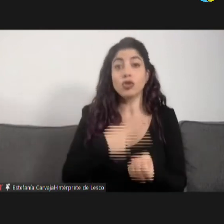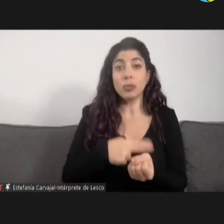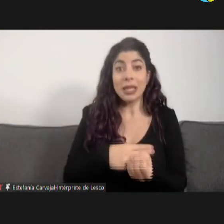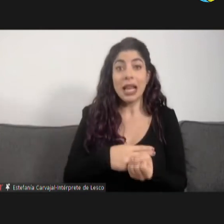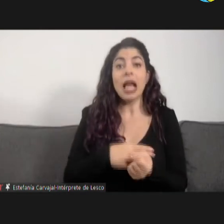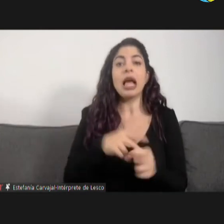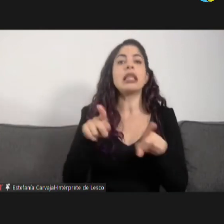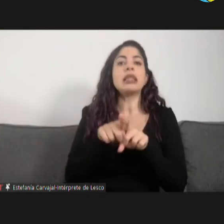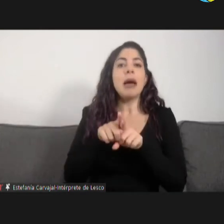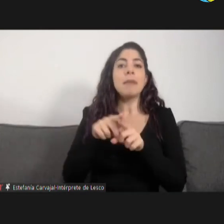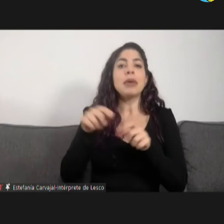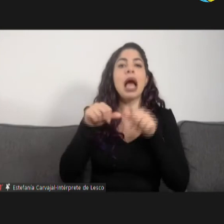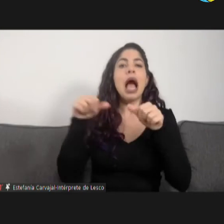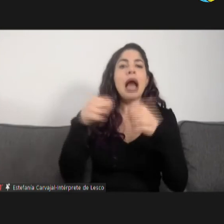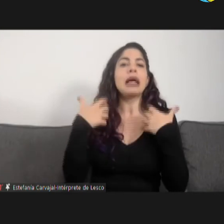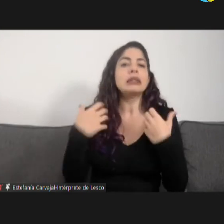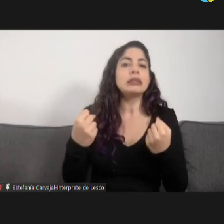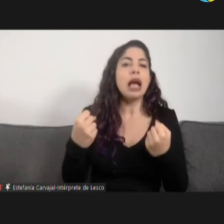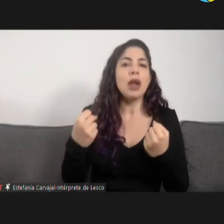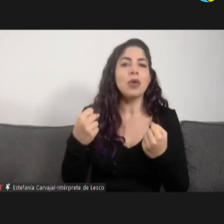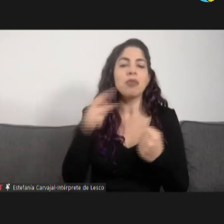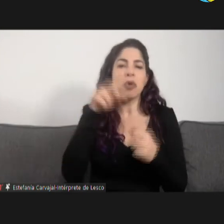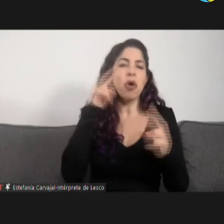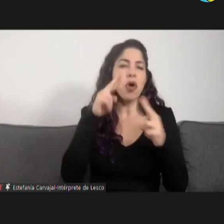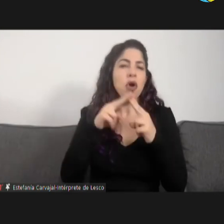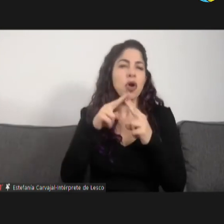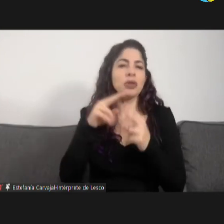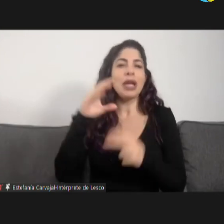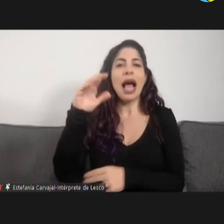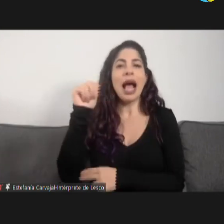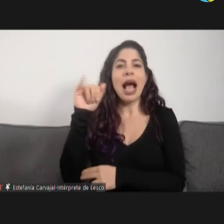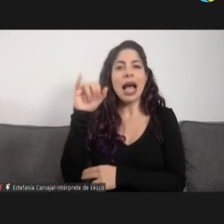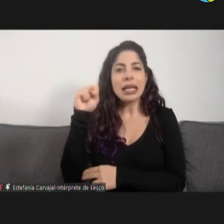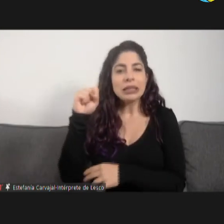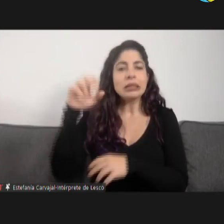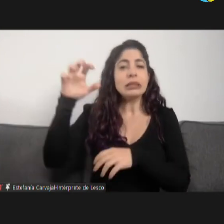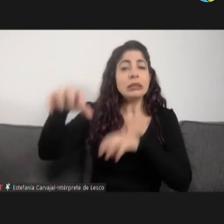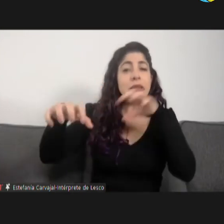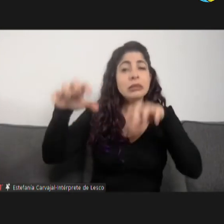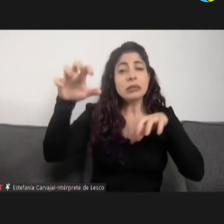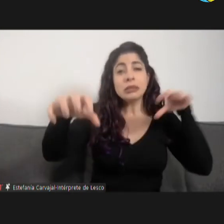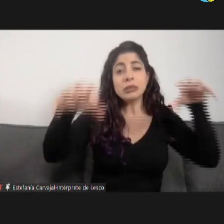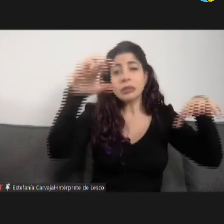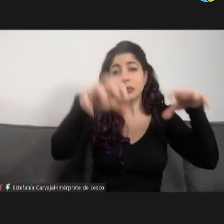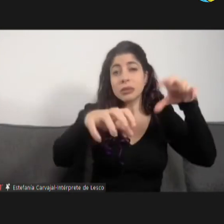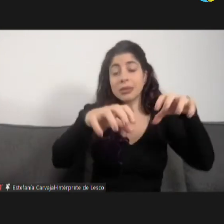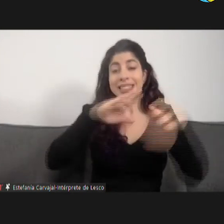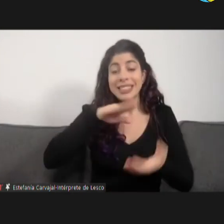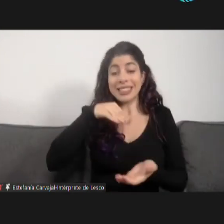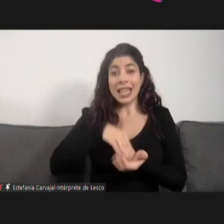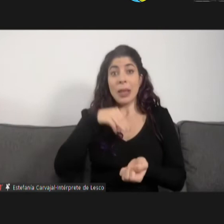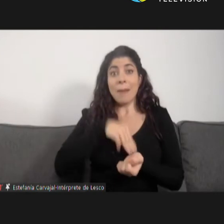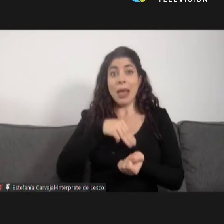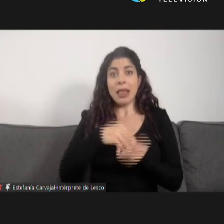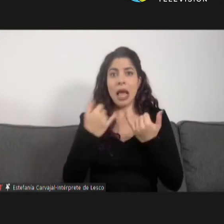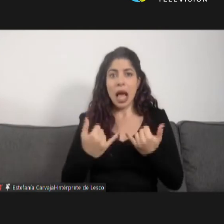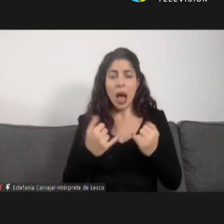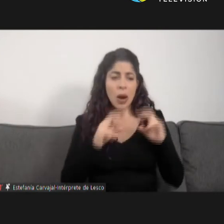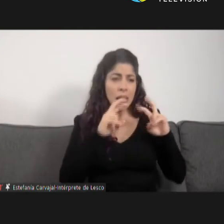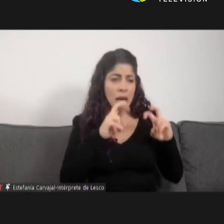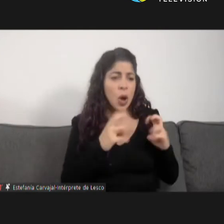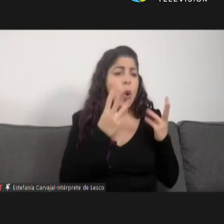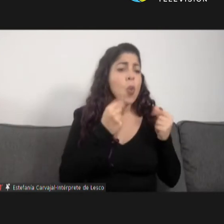sedes de área de salud, conocidas popularmente como los CAIS, en cada centro médico se está valorando sus